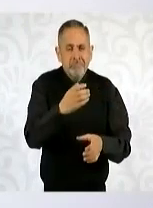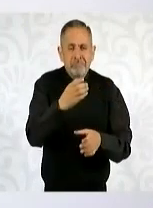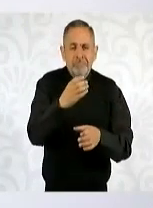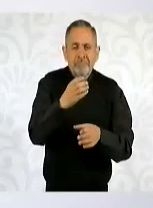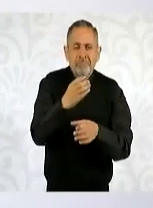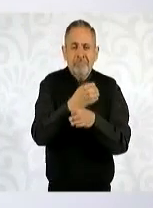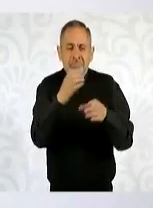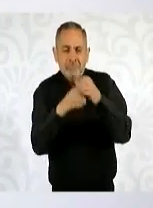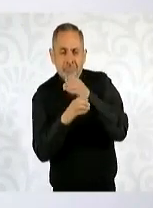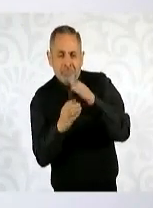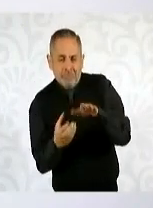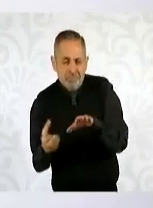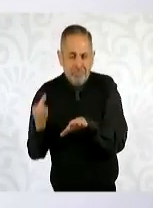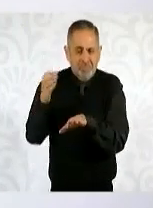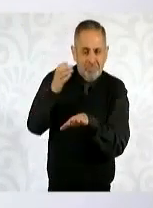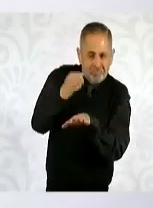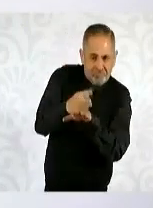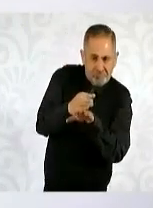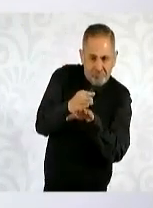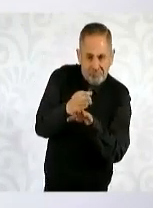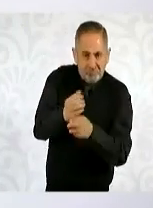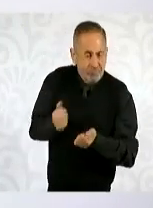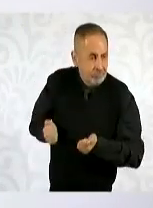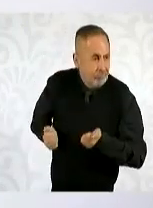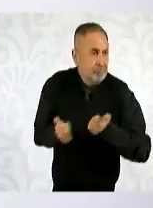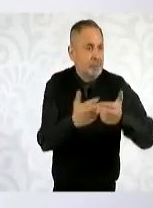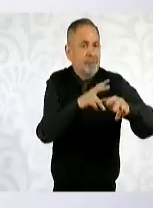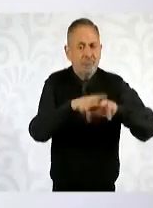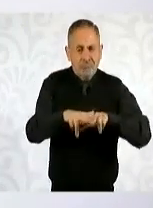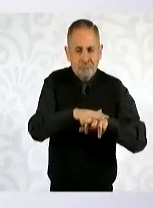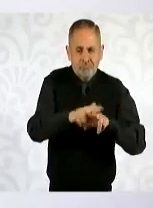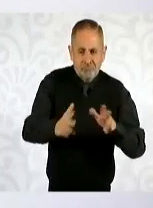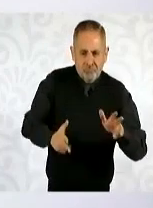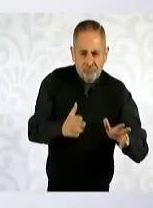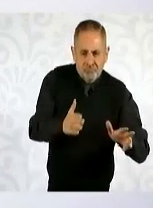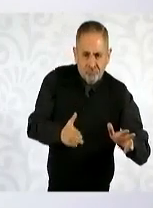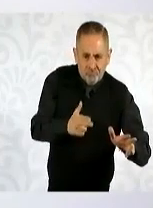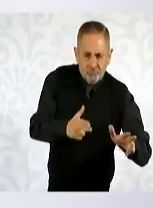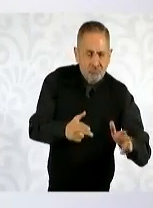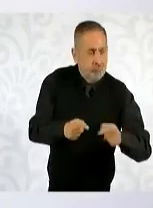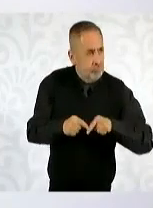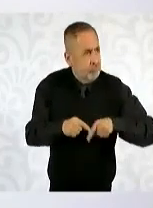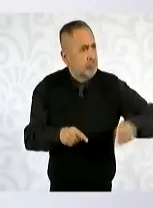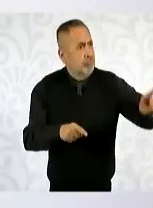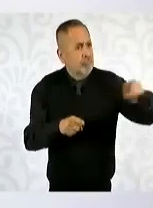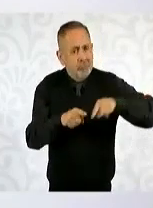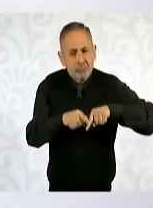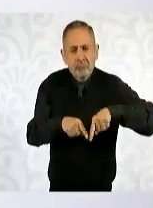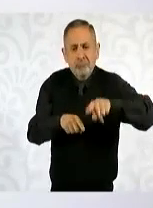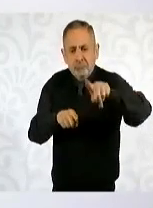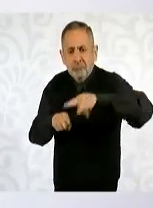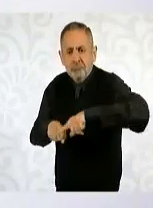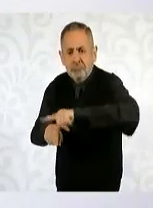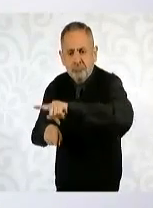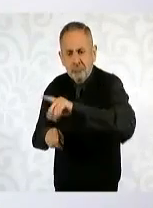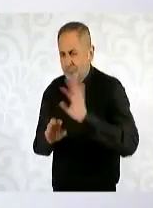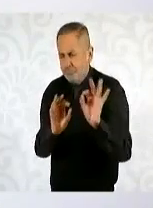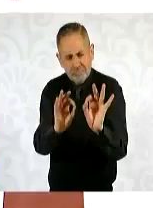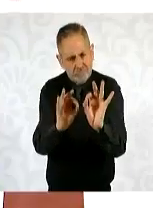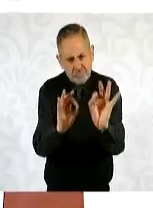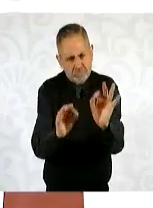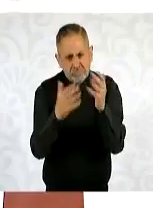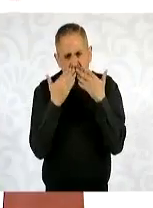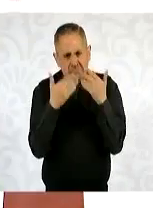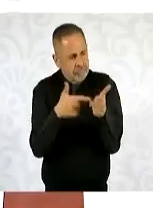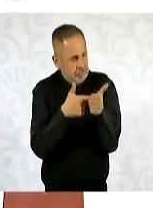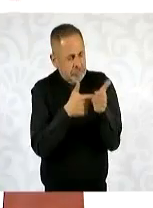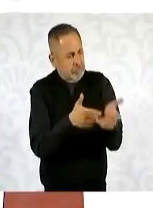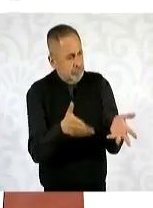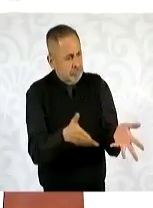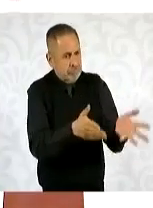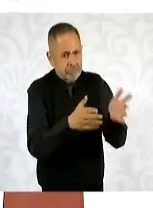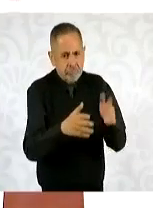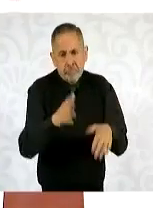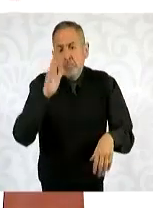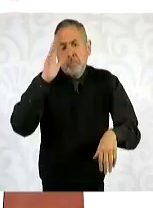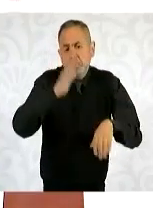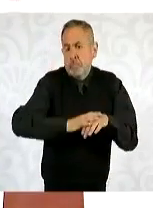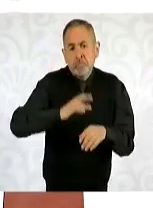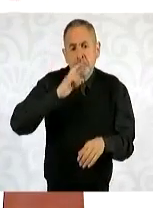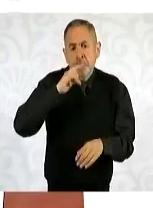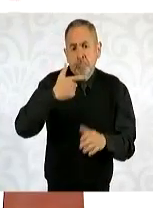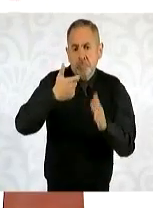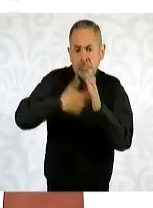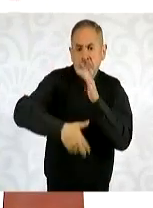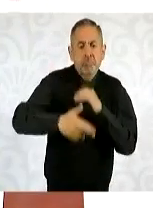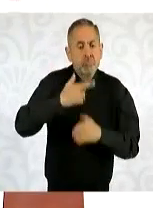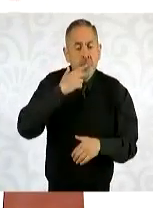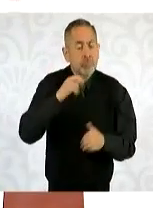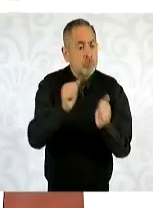tren. ¿Por qué queremos que sea así? Porque es mucho más eficiente transportar mercancía